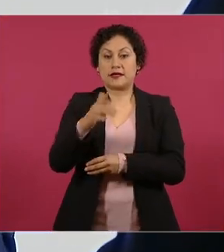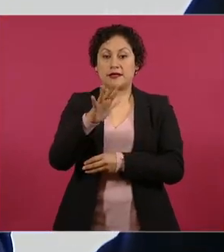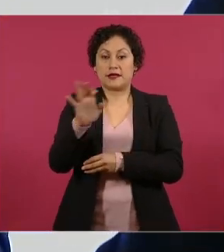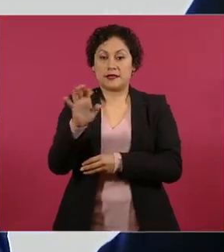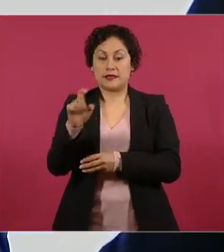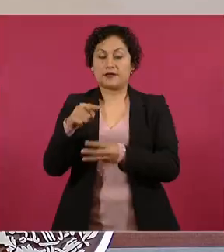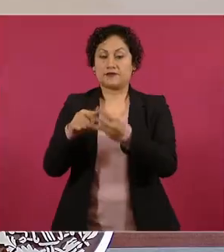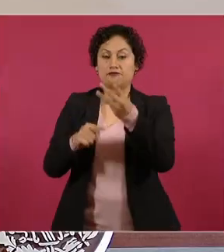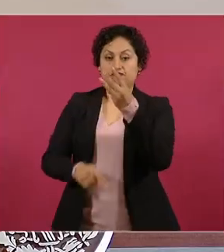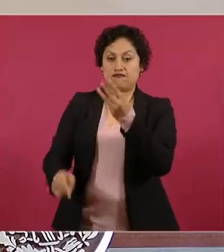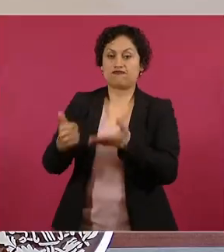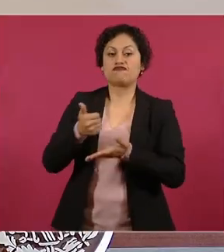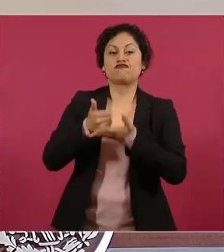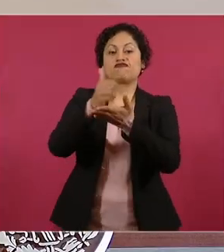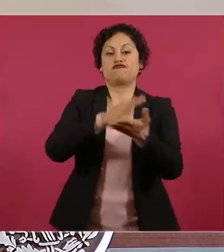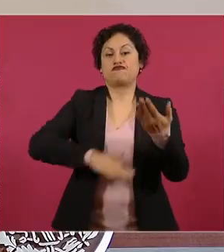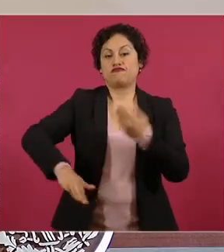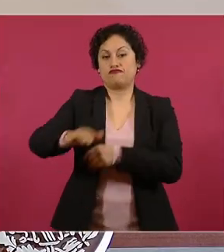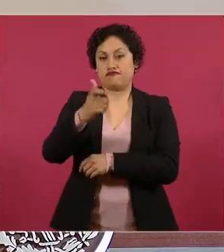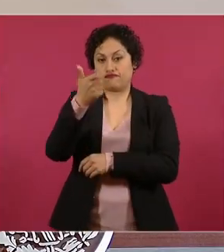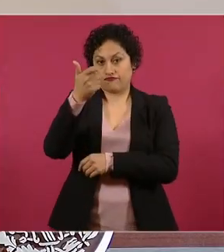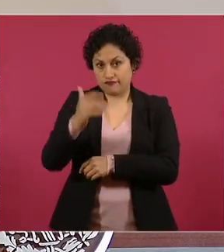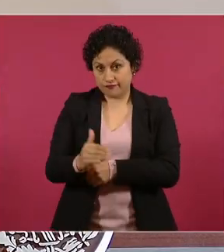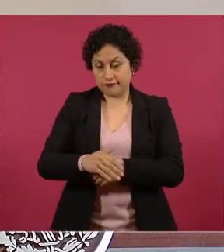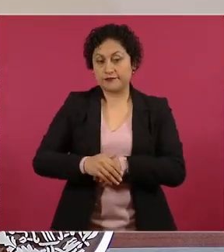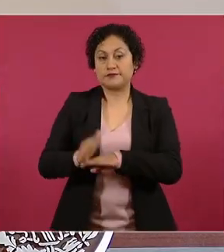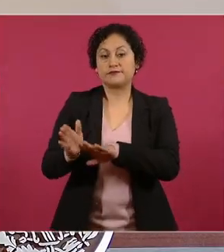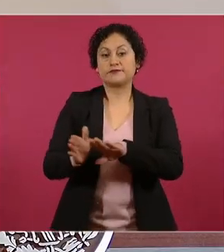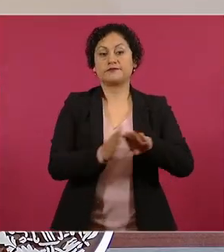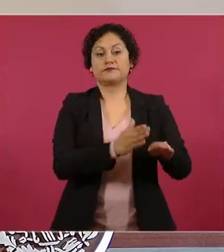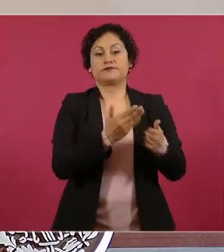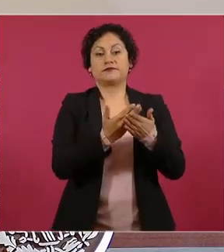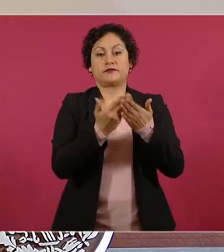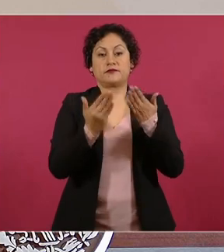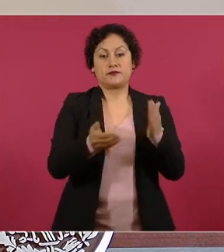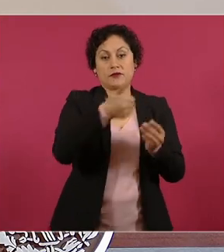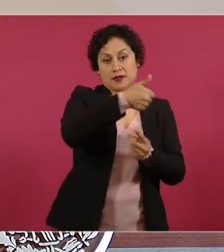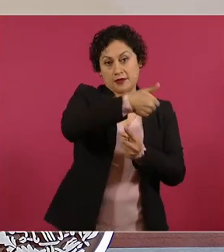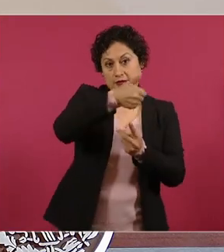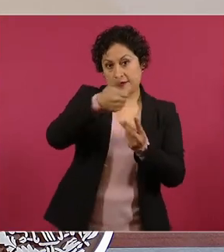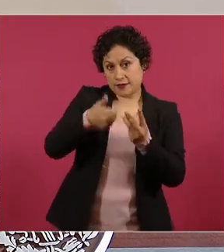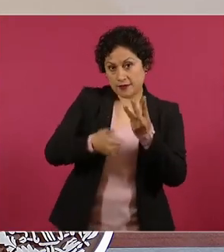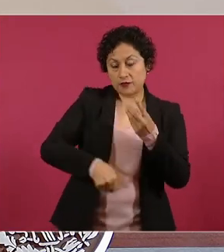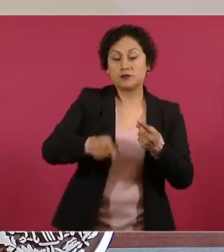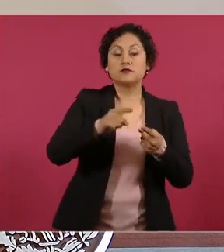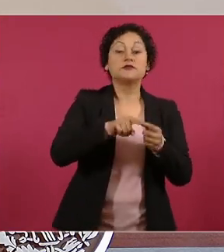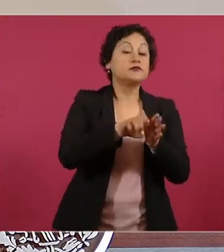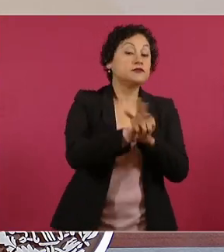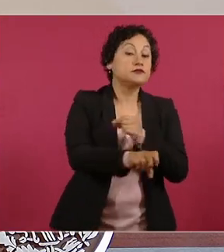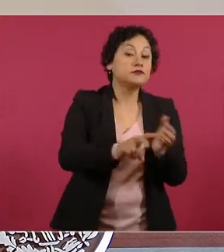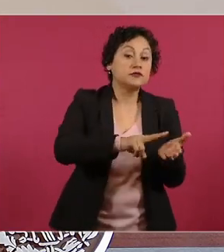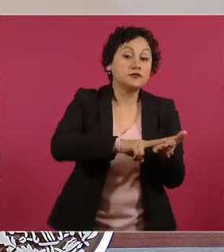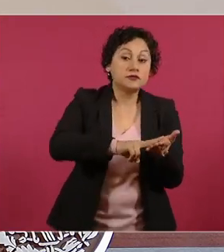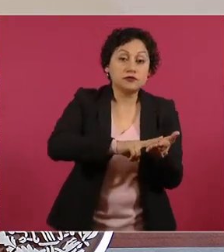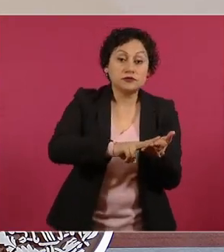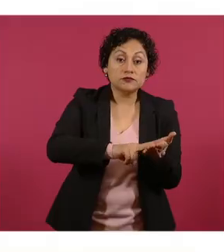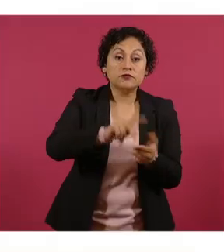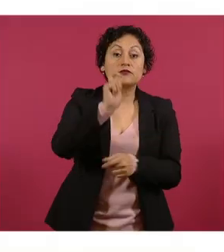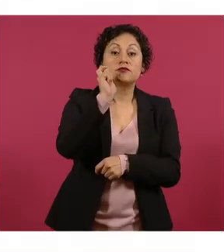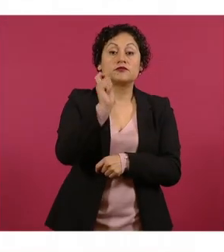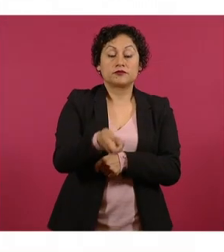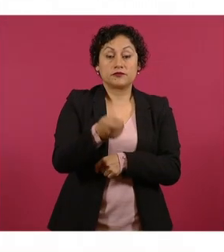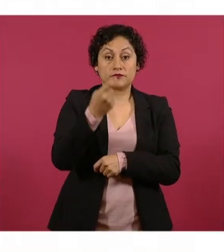consumidor. Pasando ahora por tipo de combustible, en el caso de la gasolina regular, nos encontramos con la